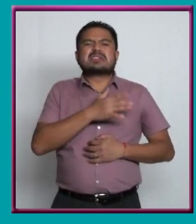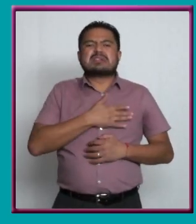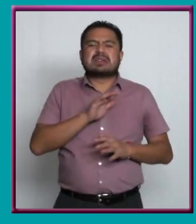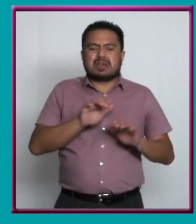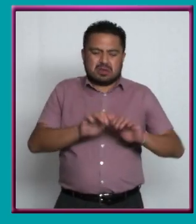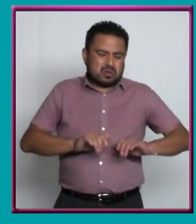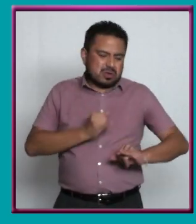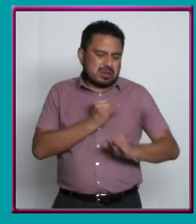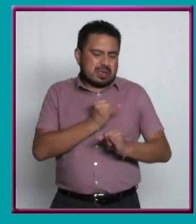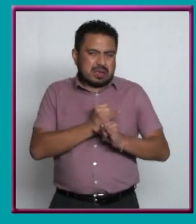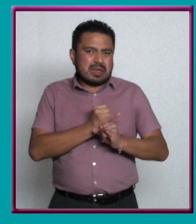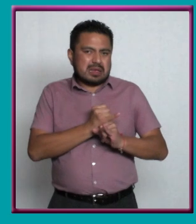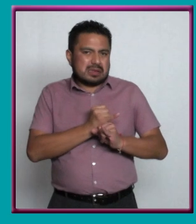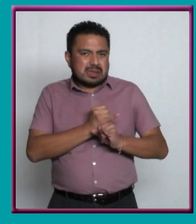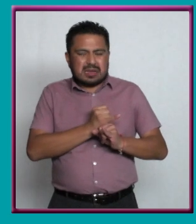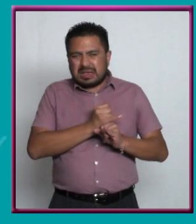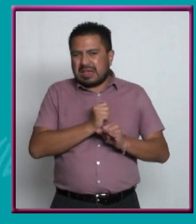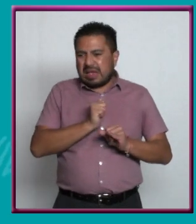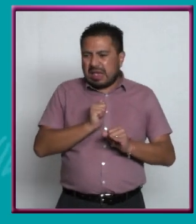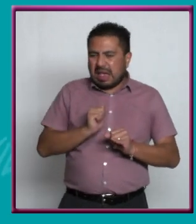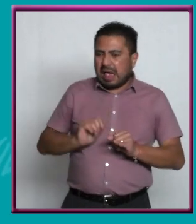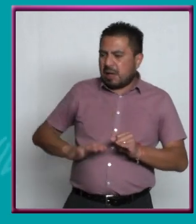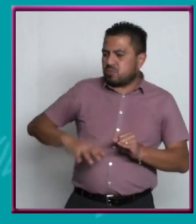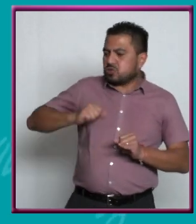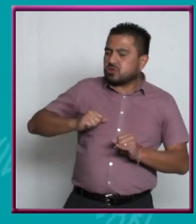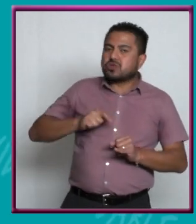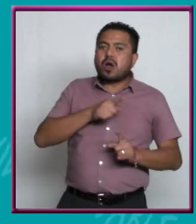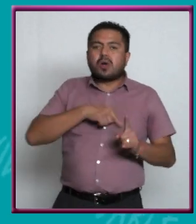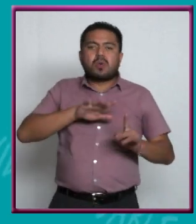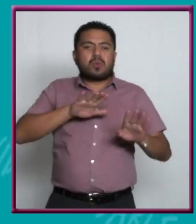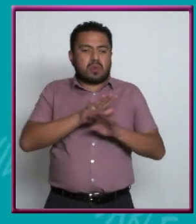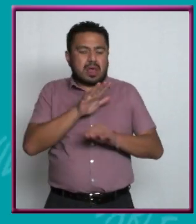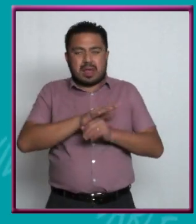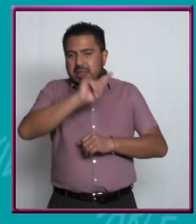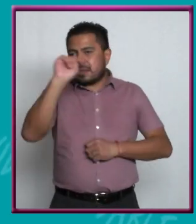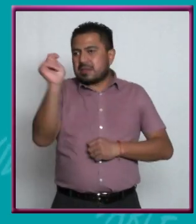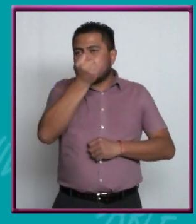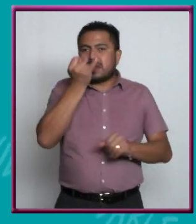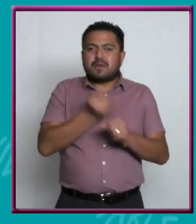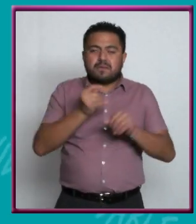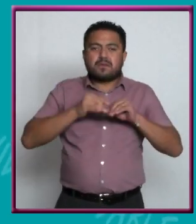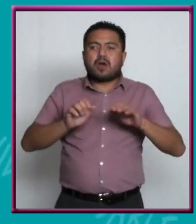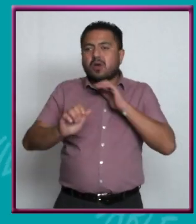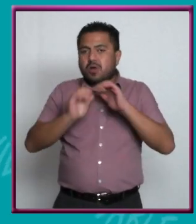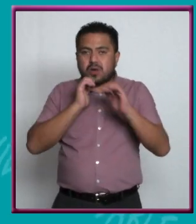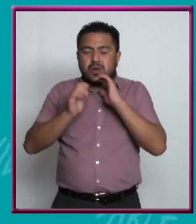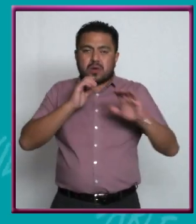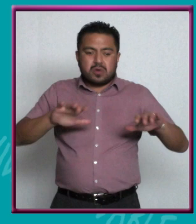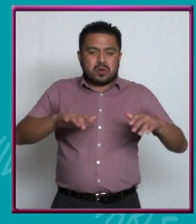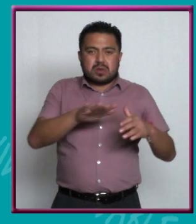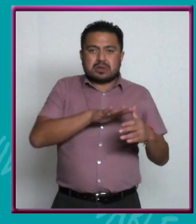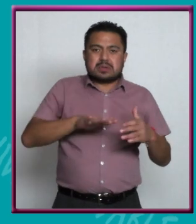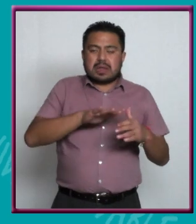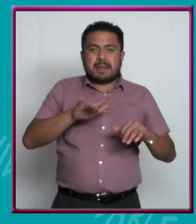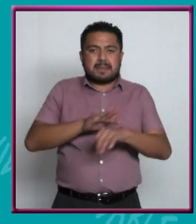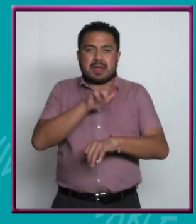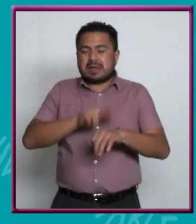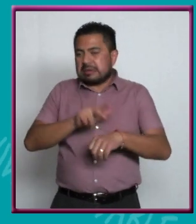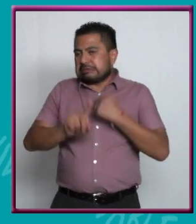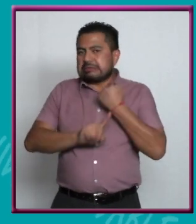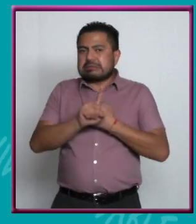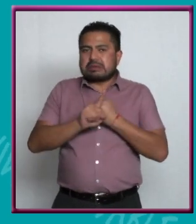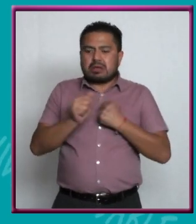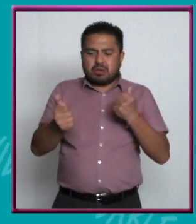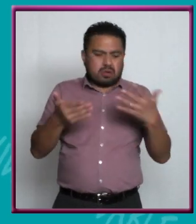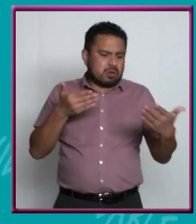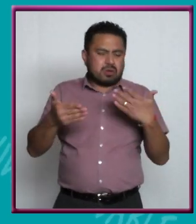En español, ciberacoso, y consiste en el acoso entre iguales a través de las tecnologías de información y comunicación. El